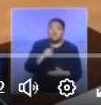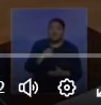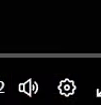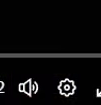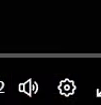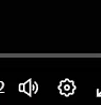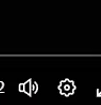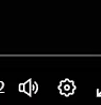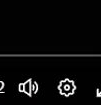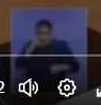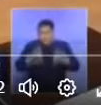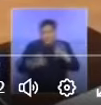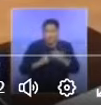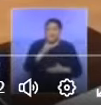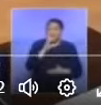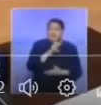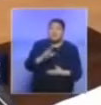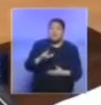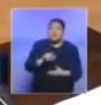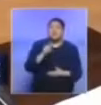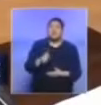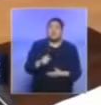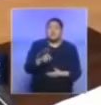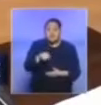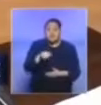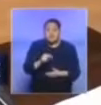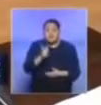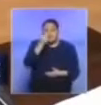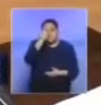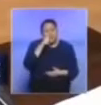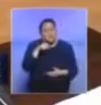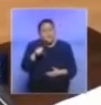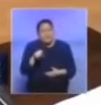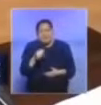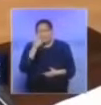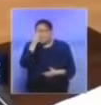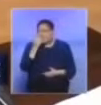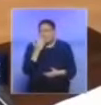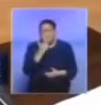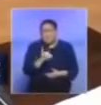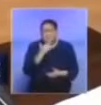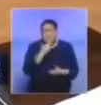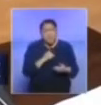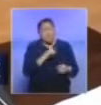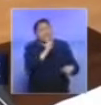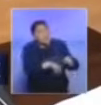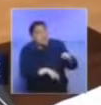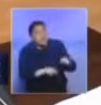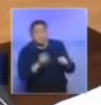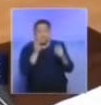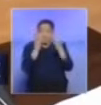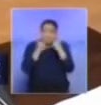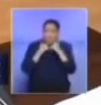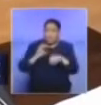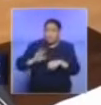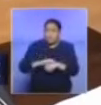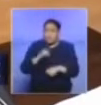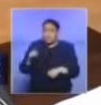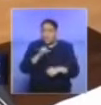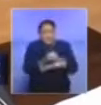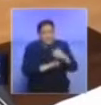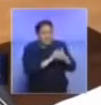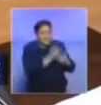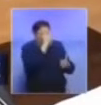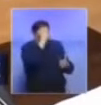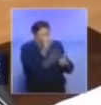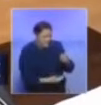escuchar aquí amigos correspondientes declaró infundada la pretensión de nulidad de la elección porque no se acreditó violación a los